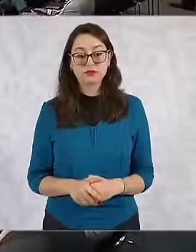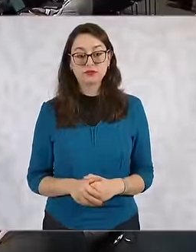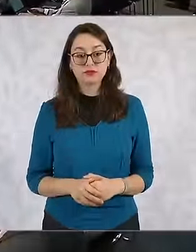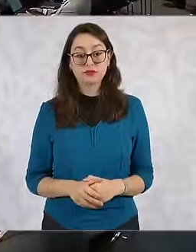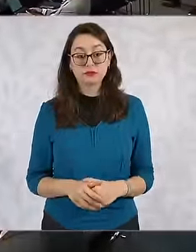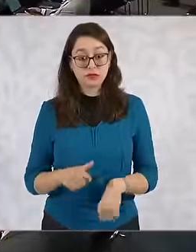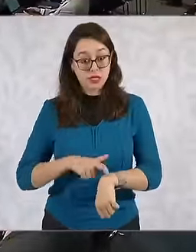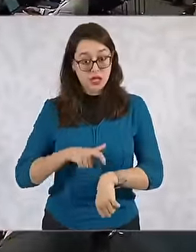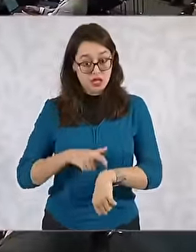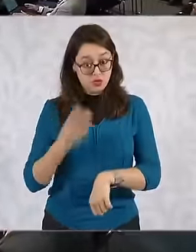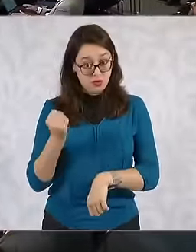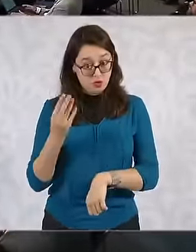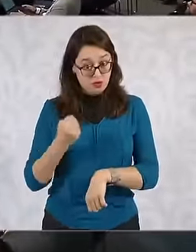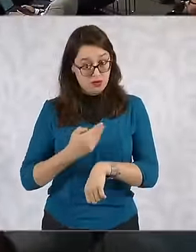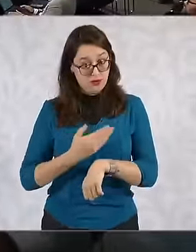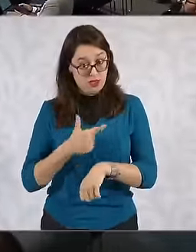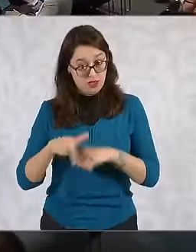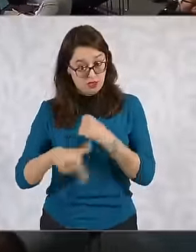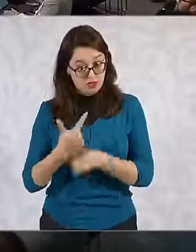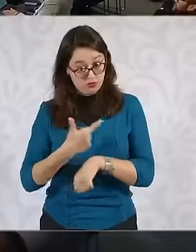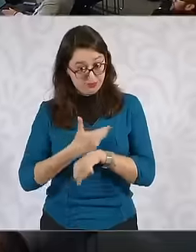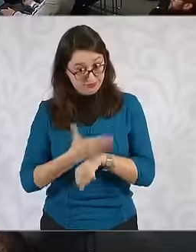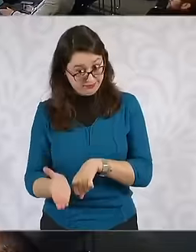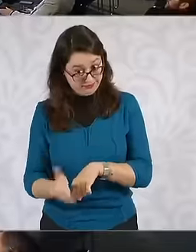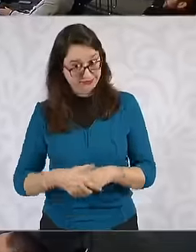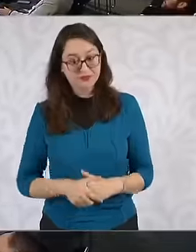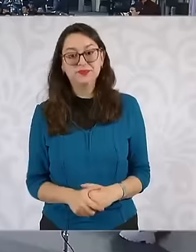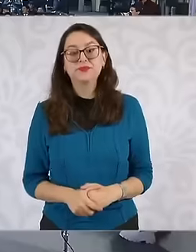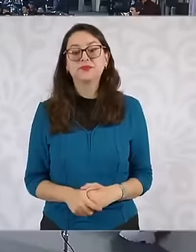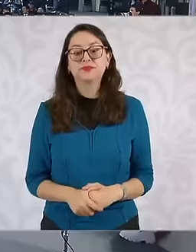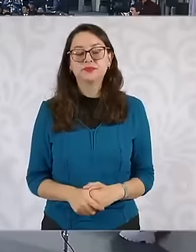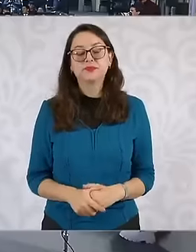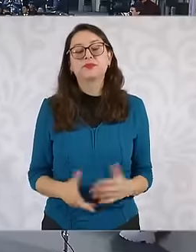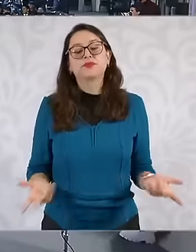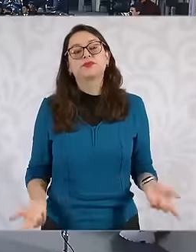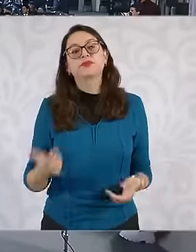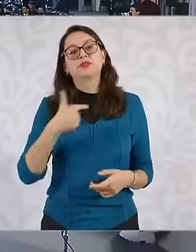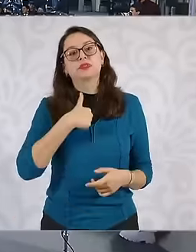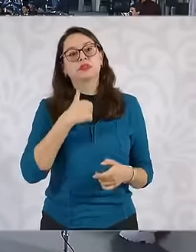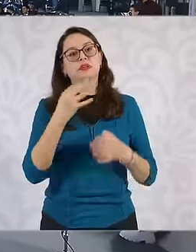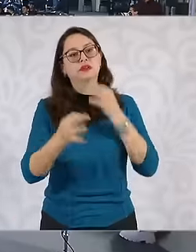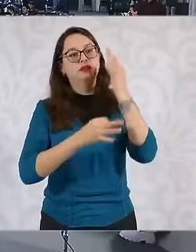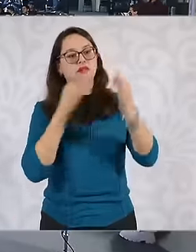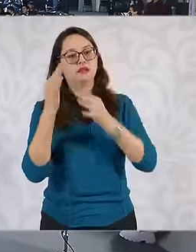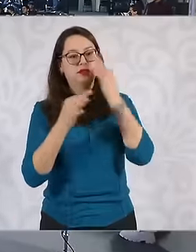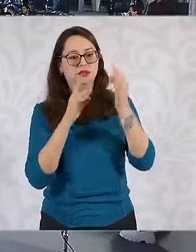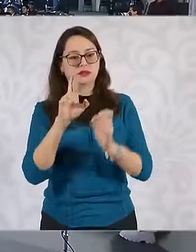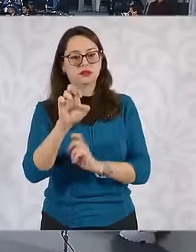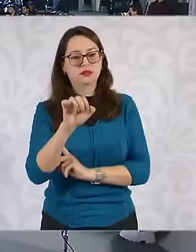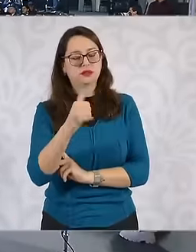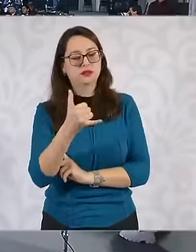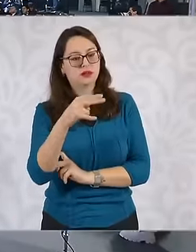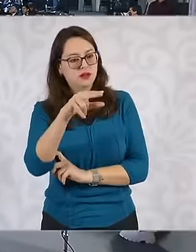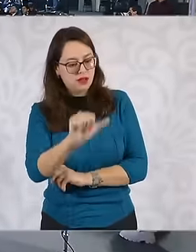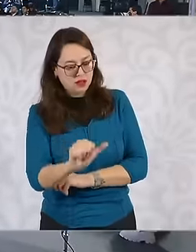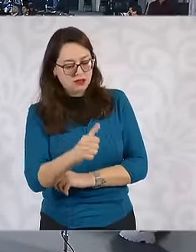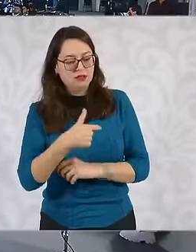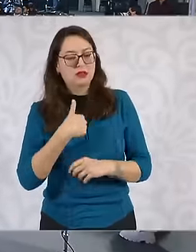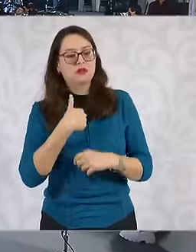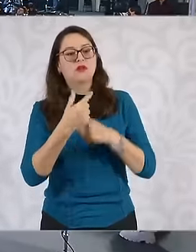Ya son 9:12 horas. Gracias, presidenta. Reina Aide Ramírez, reportera independiente. Pues para no salirme del tema,